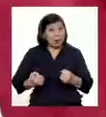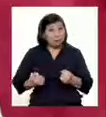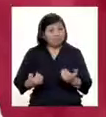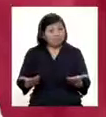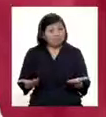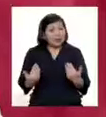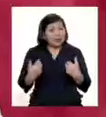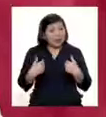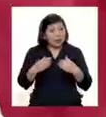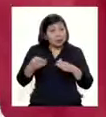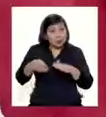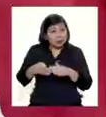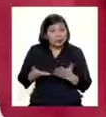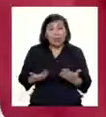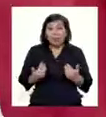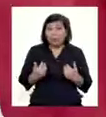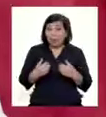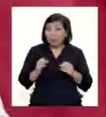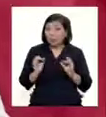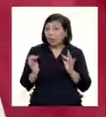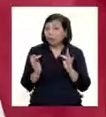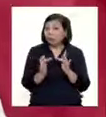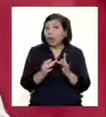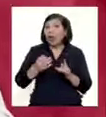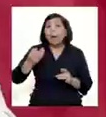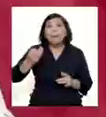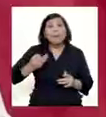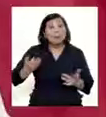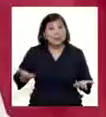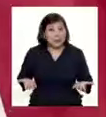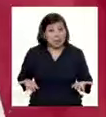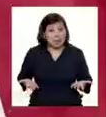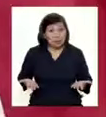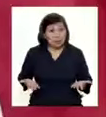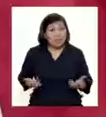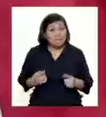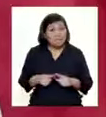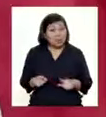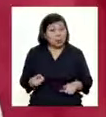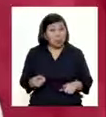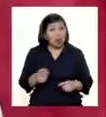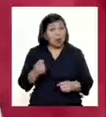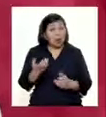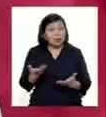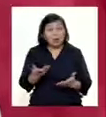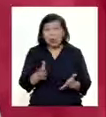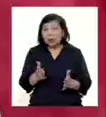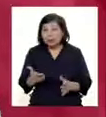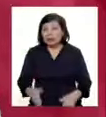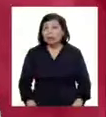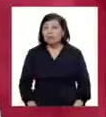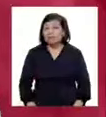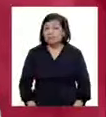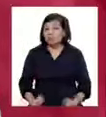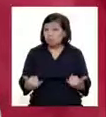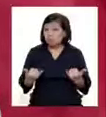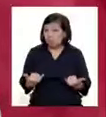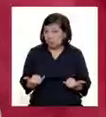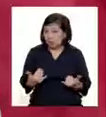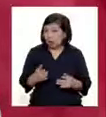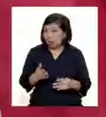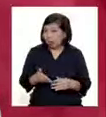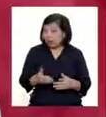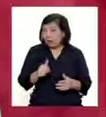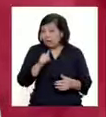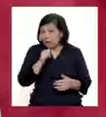en donde tenía que participar ATU tenían que estar vinculados específicamente a la intervención de los transportes informales. ¿Y hoy se está realizando ello?